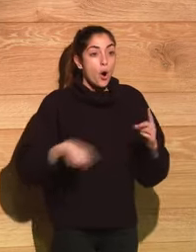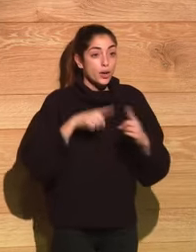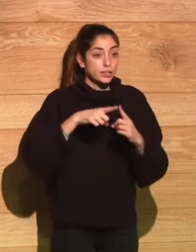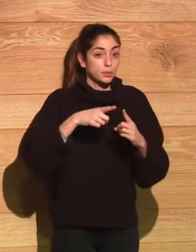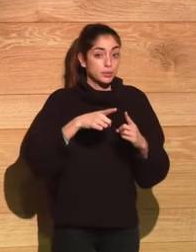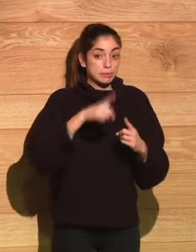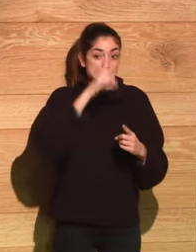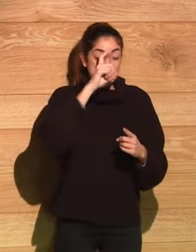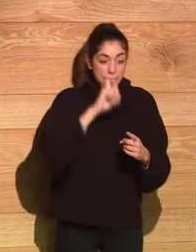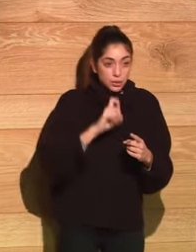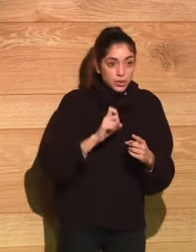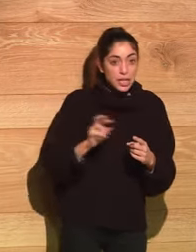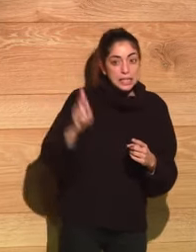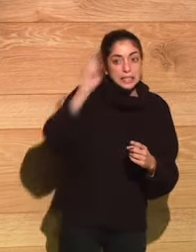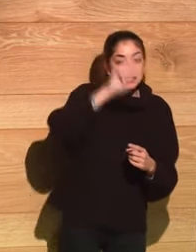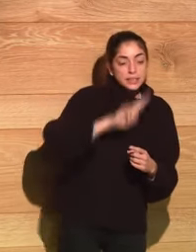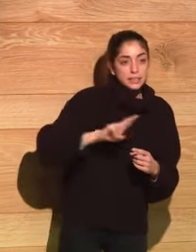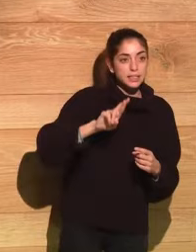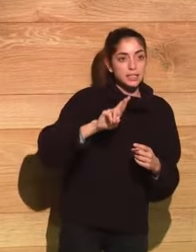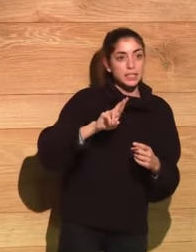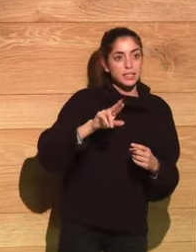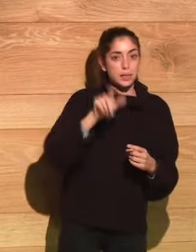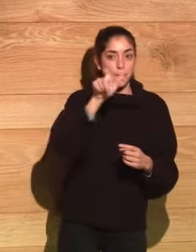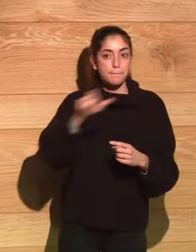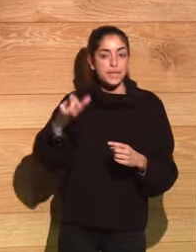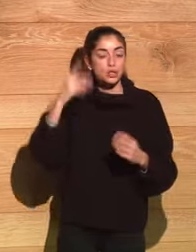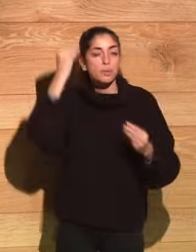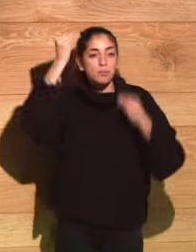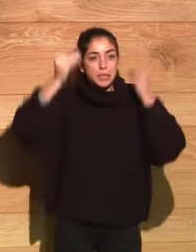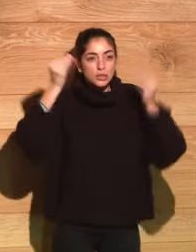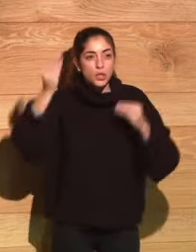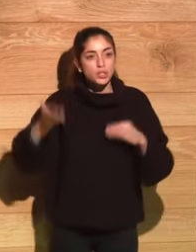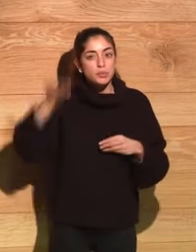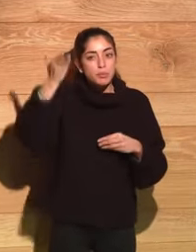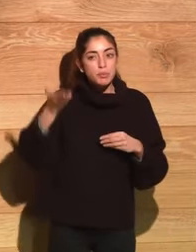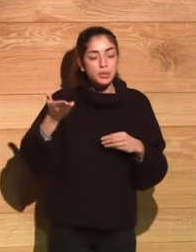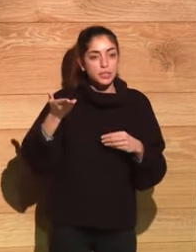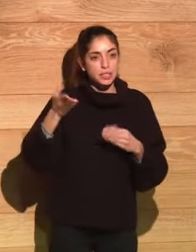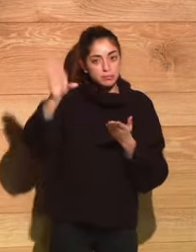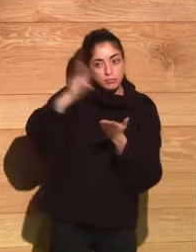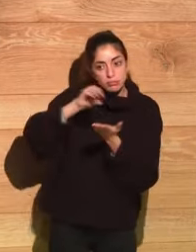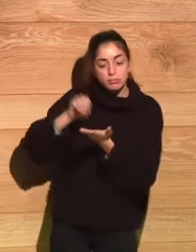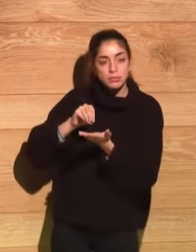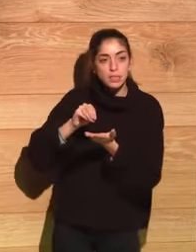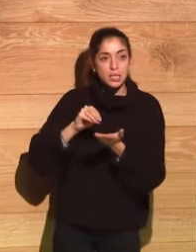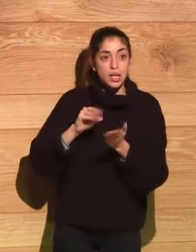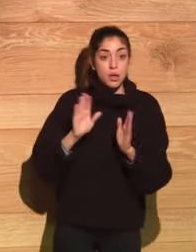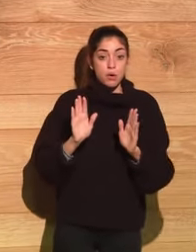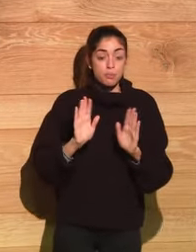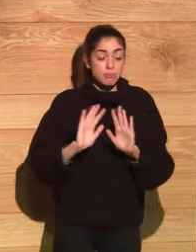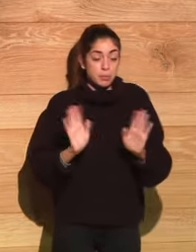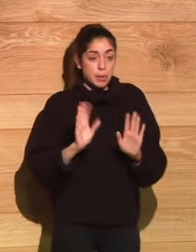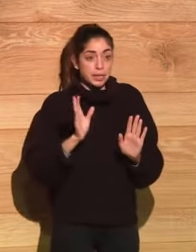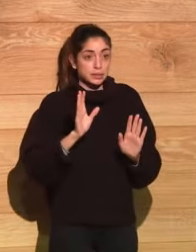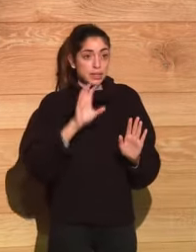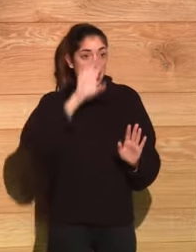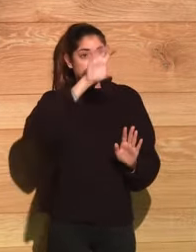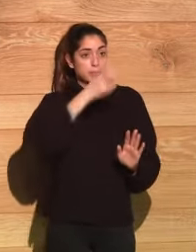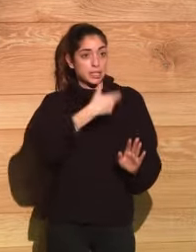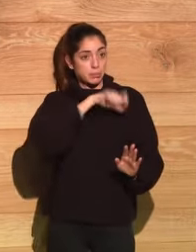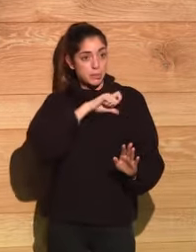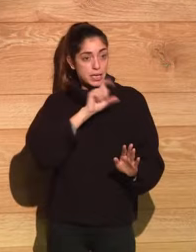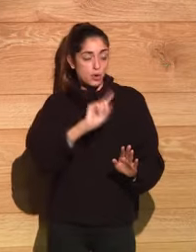a estos pensadores importantes, no solamente en España, como he dicho al principio, sino importantes en el